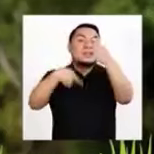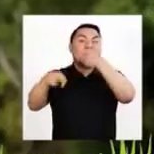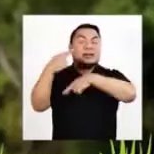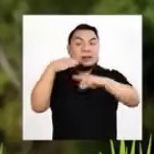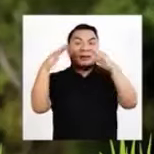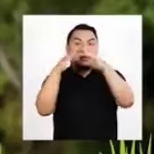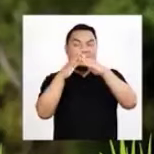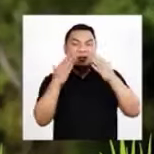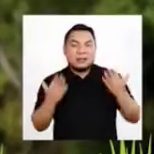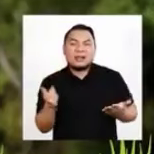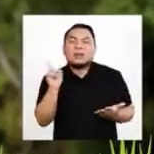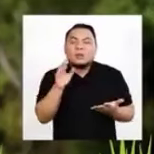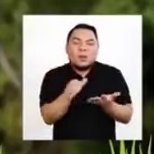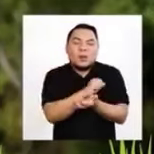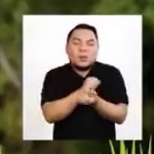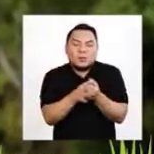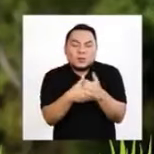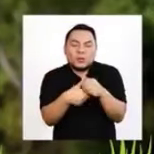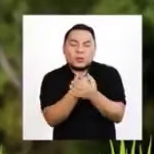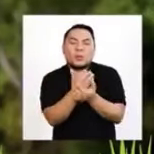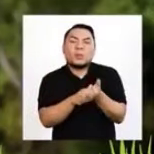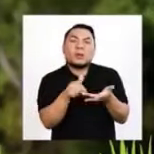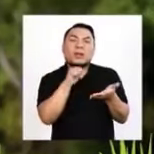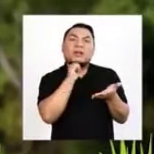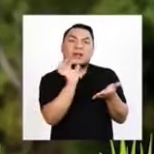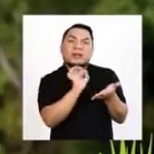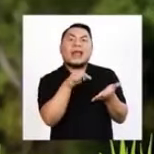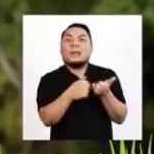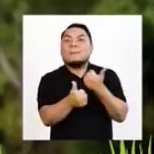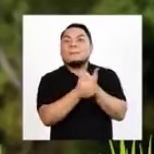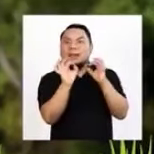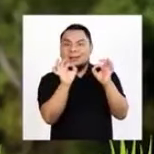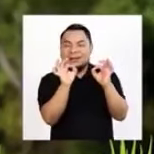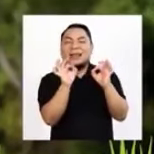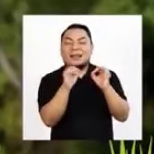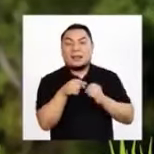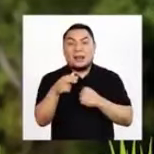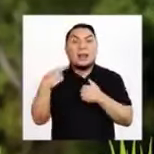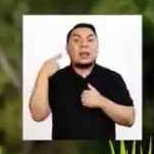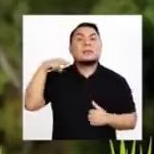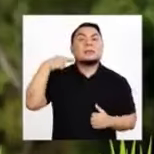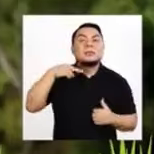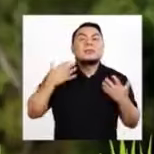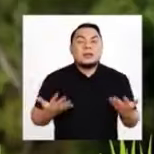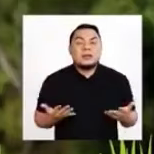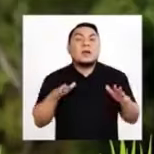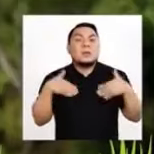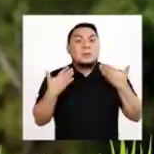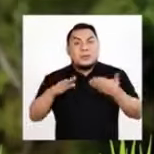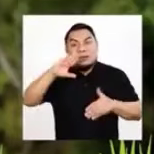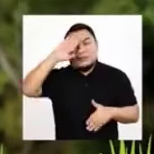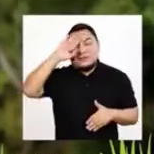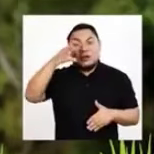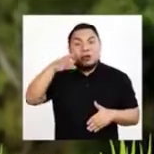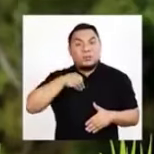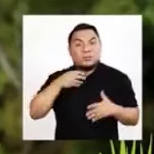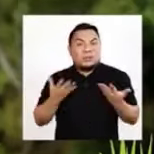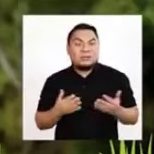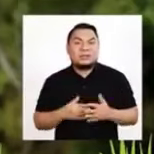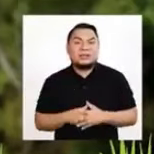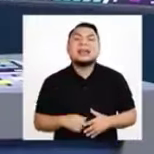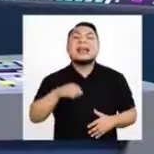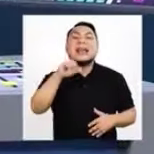un riesgo regresar a casa y no lavarnos las manos. En ese caso, el riesgo sería que te